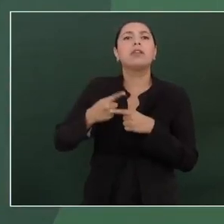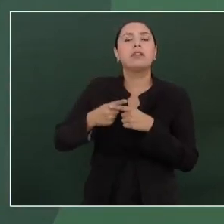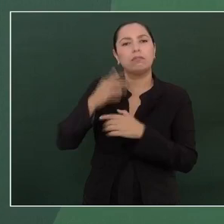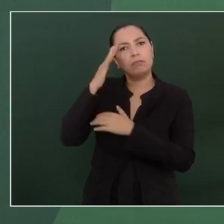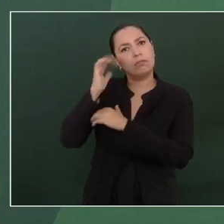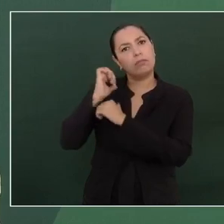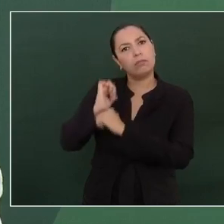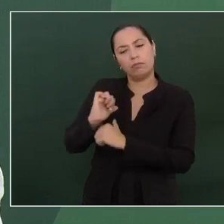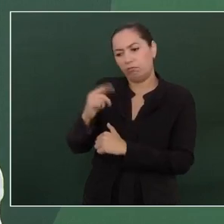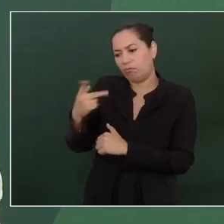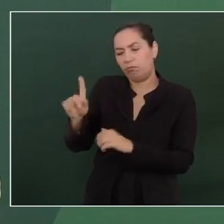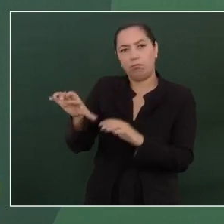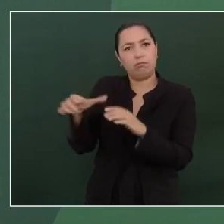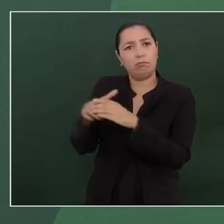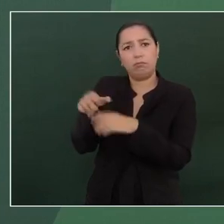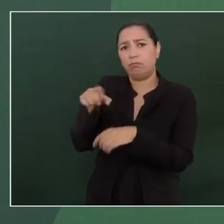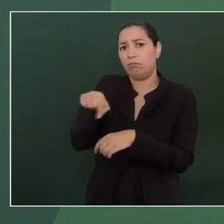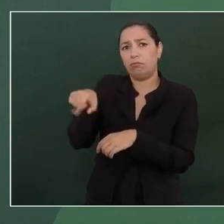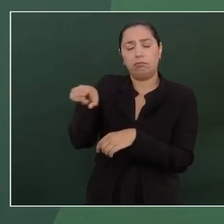magistrados,